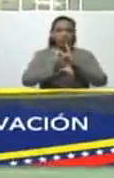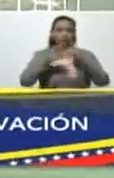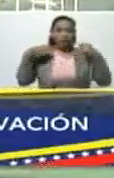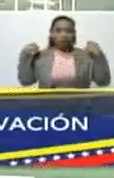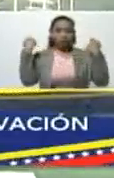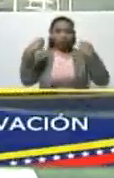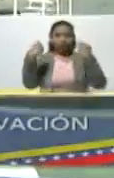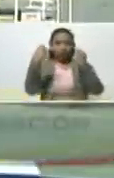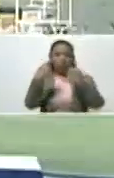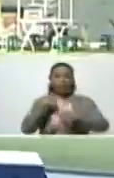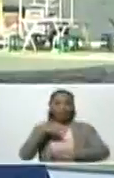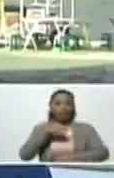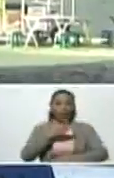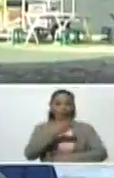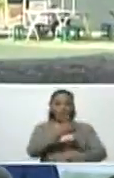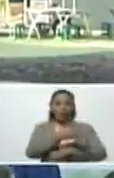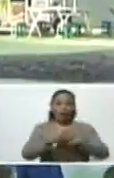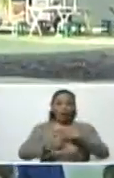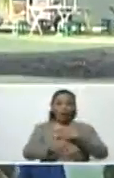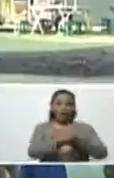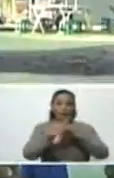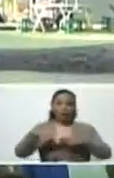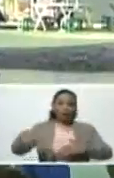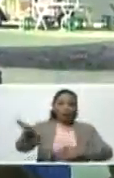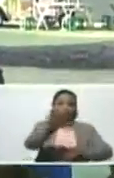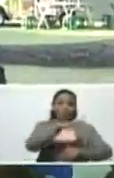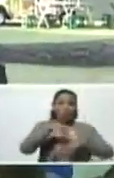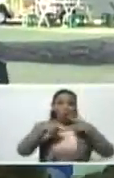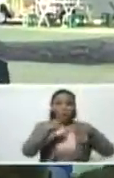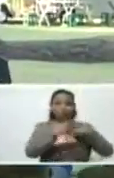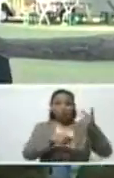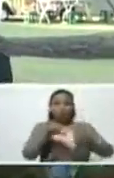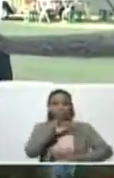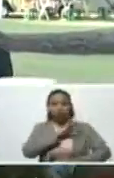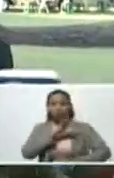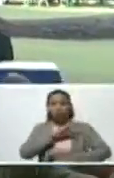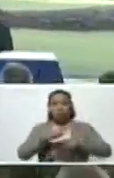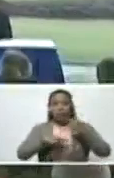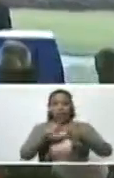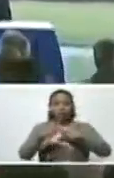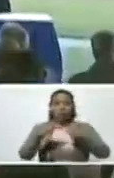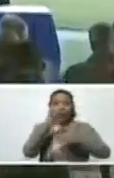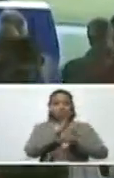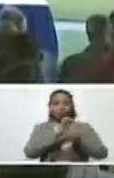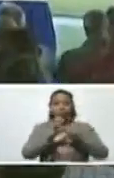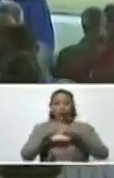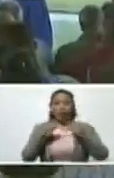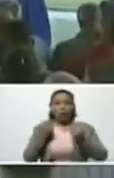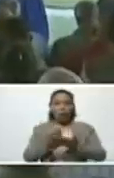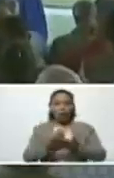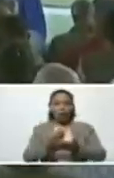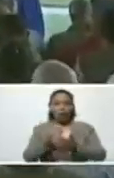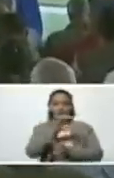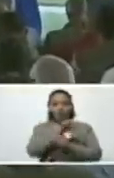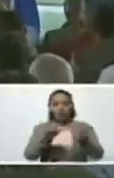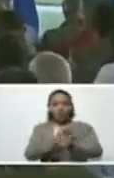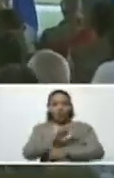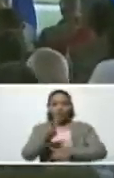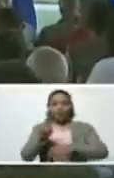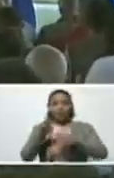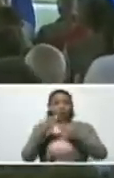innovación tienen que ir adelante de todos los procesos sociopolíticos, culturales, económicos. Vicepresidenta de